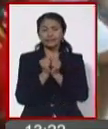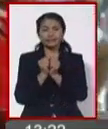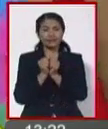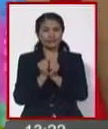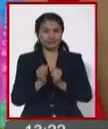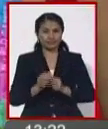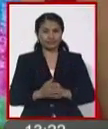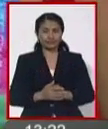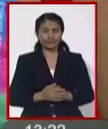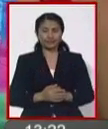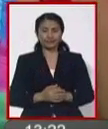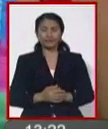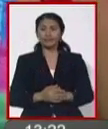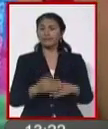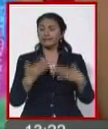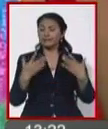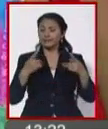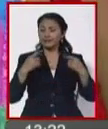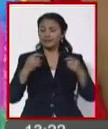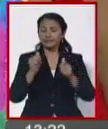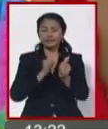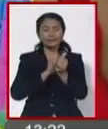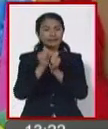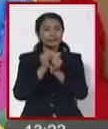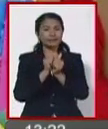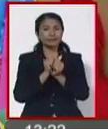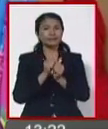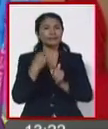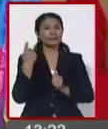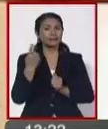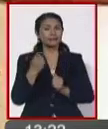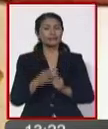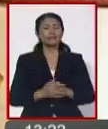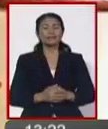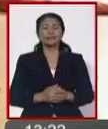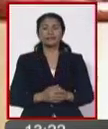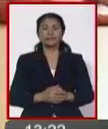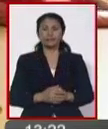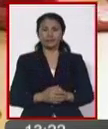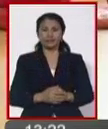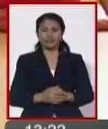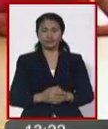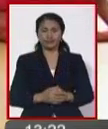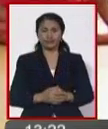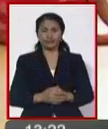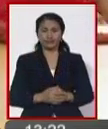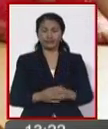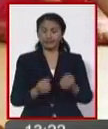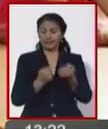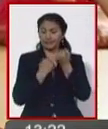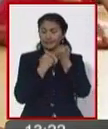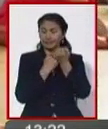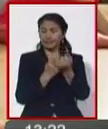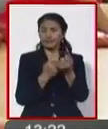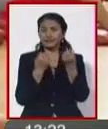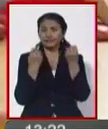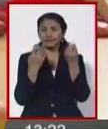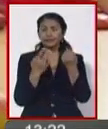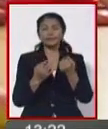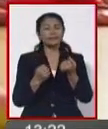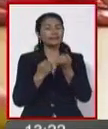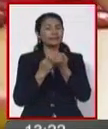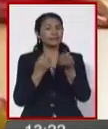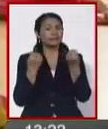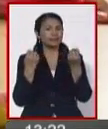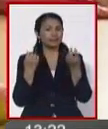y bueno, cuando se trata de competencia, soy yo la que le quita los nervios. Mamita, te apoya mucho, ¿no? Sí, me